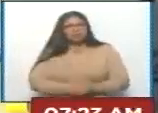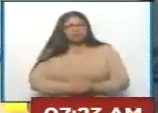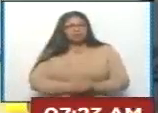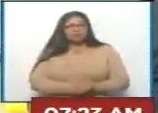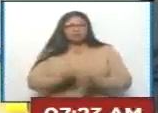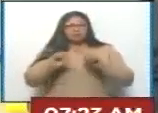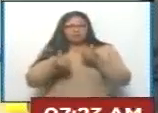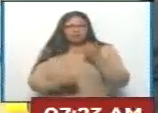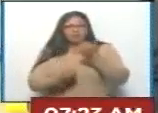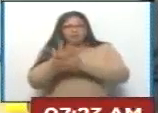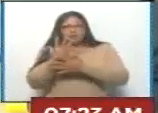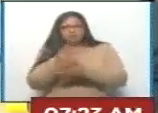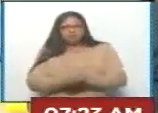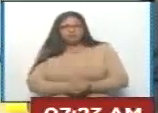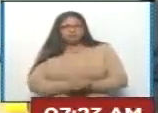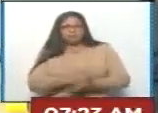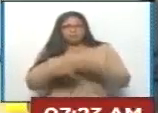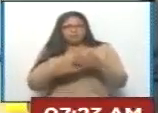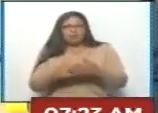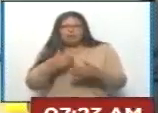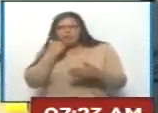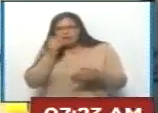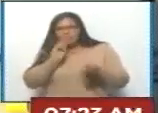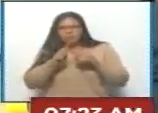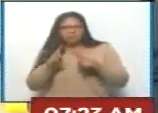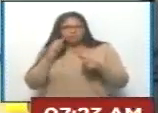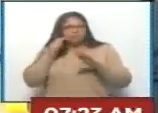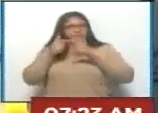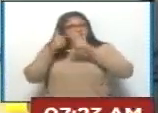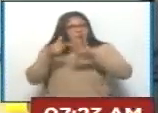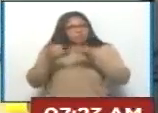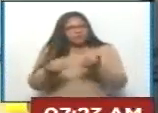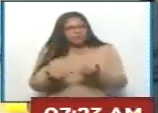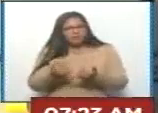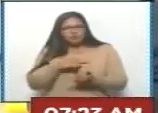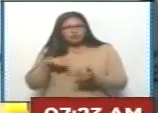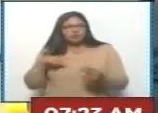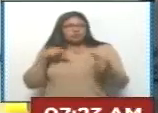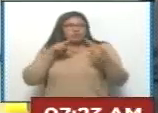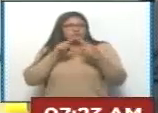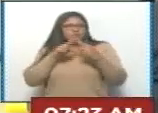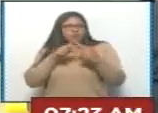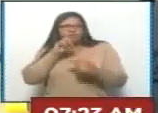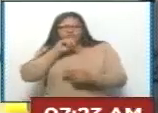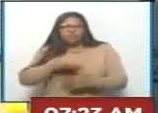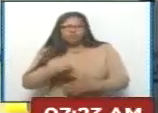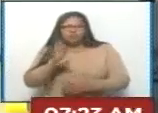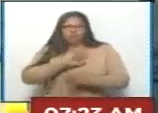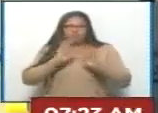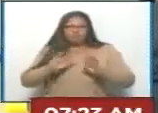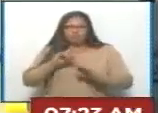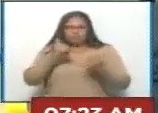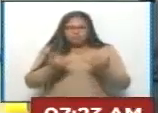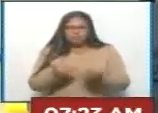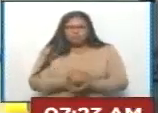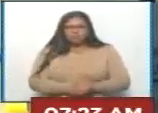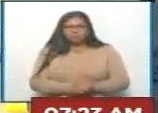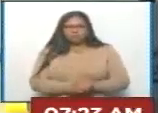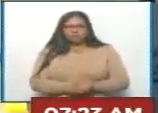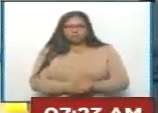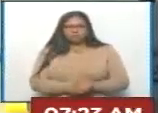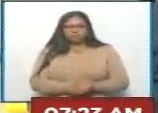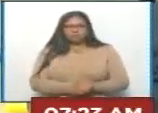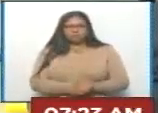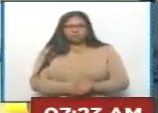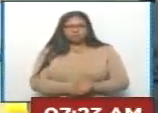comienzos de mayo, y allí se da una de las mayores manifestaciones que conozca la historia venezolana, en repudio